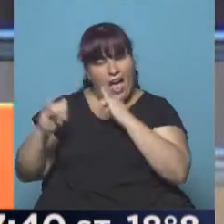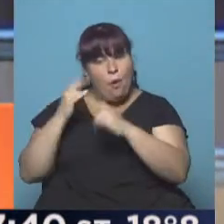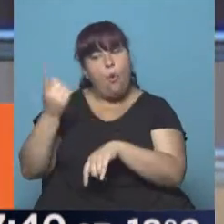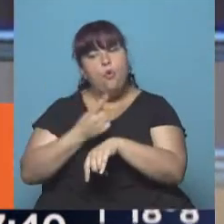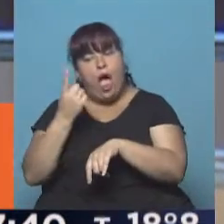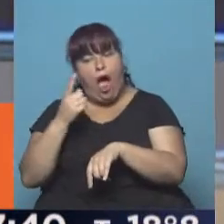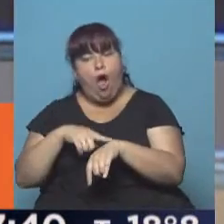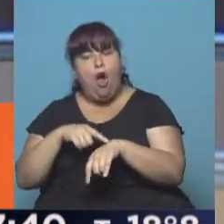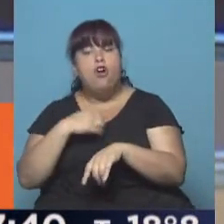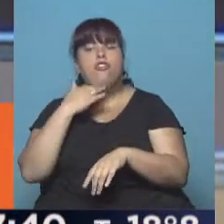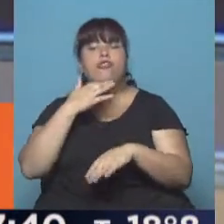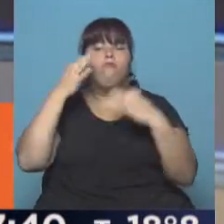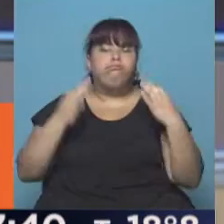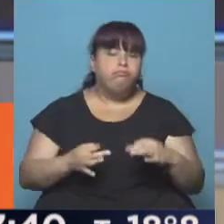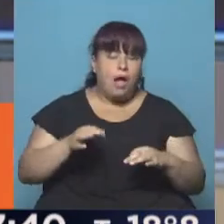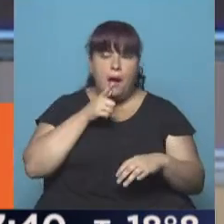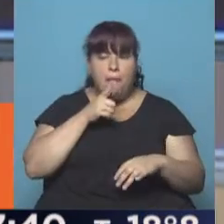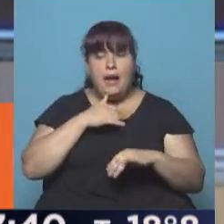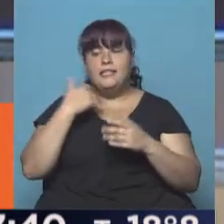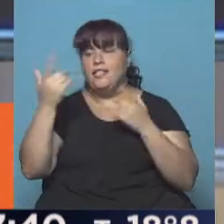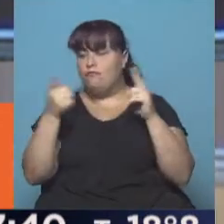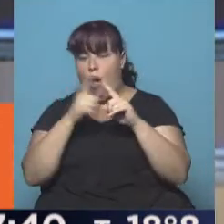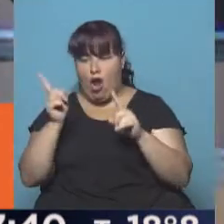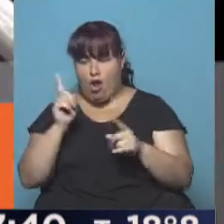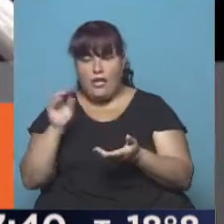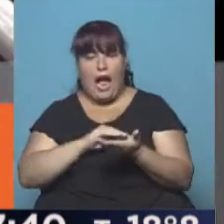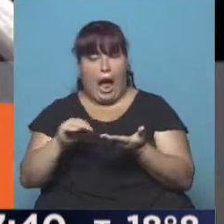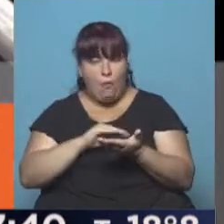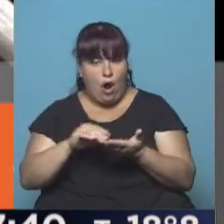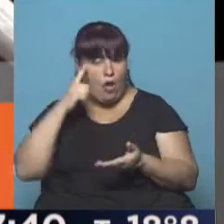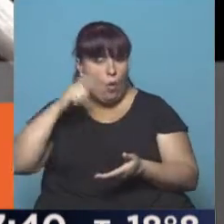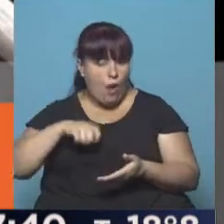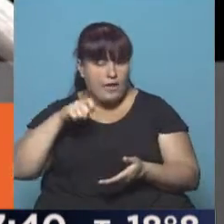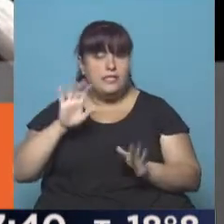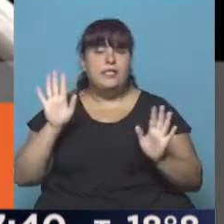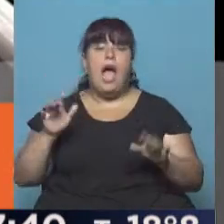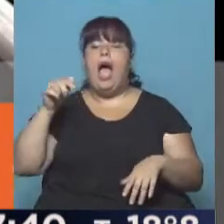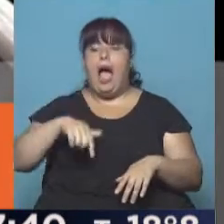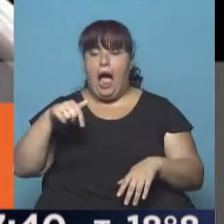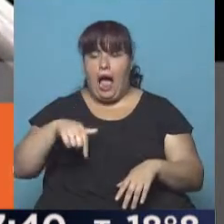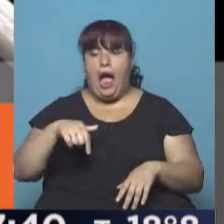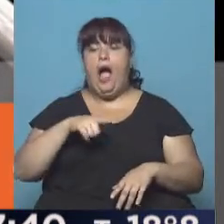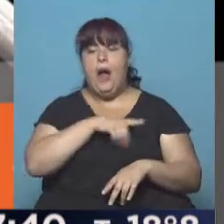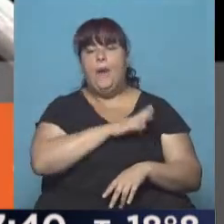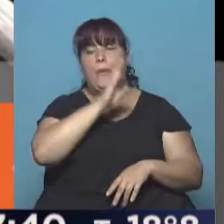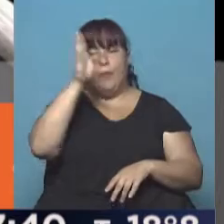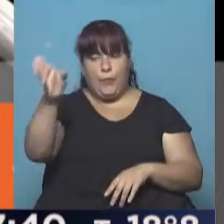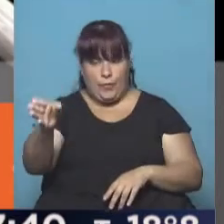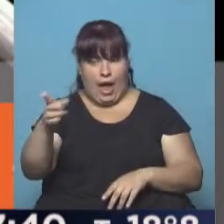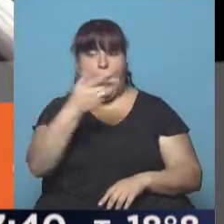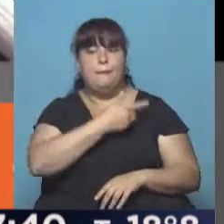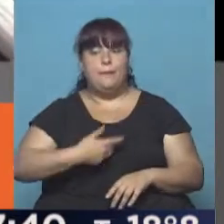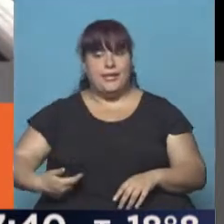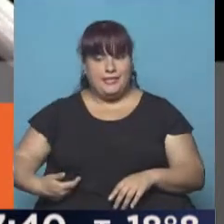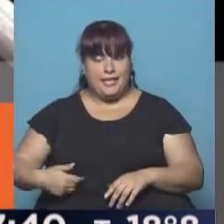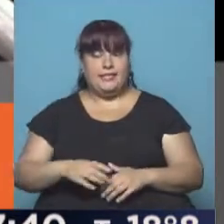hora que no se sabía, evidentemente ya hubo comunicación con el juzgado y ahora está dirigiéndose la